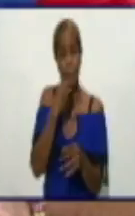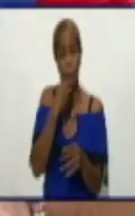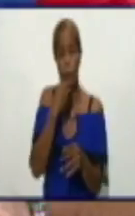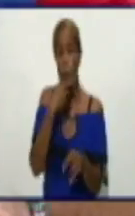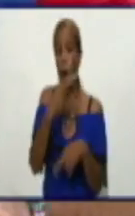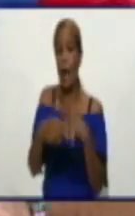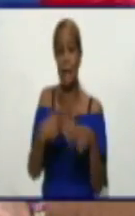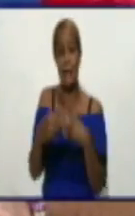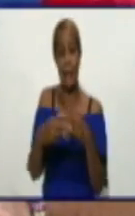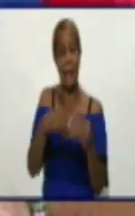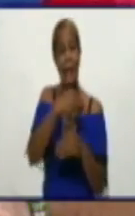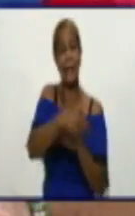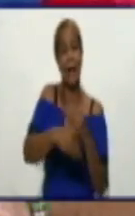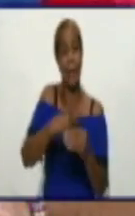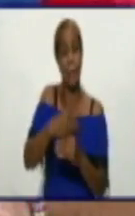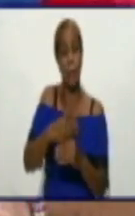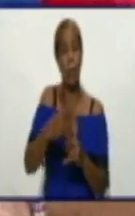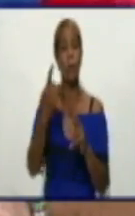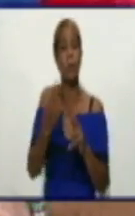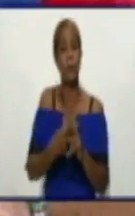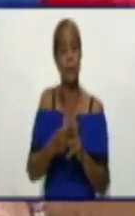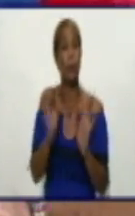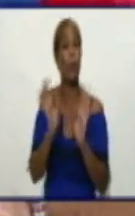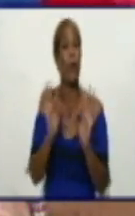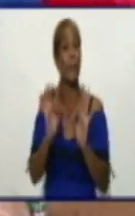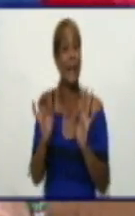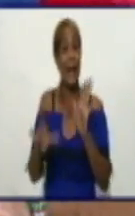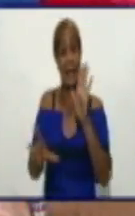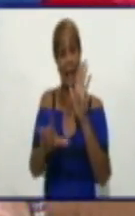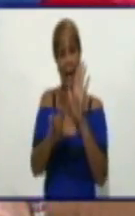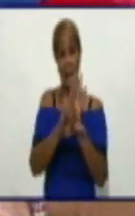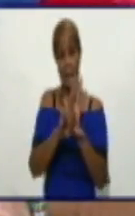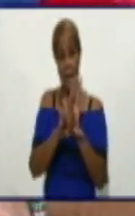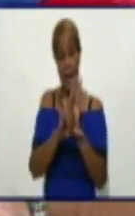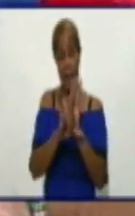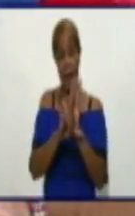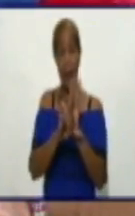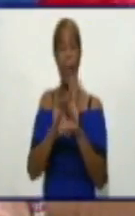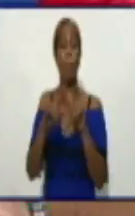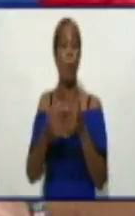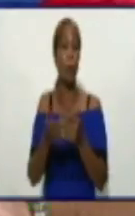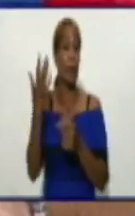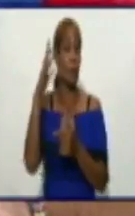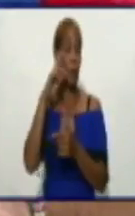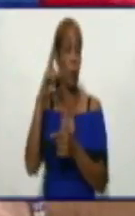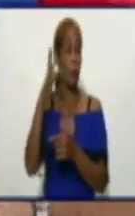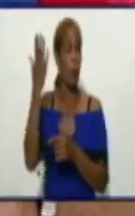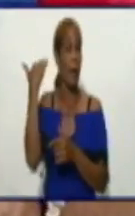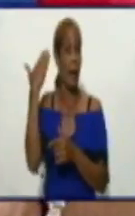medio de transporte y que no había podido ser legalizada porque la 349 prohibió ya esas transformaciones que había hecho.